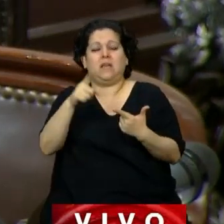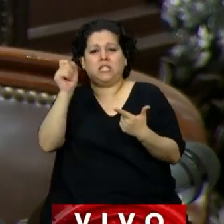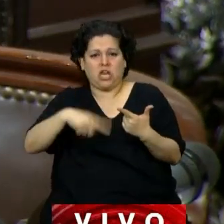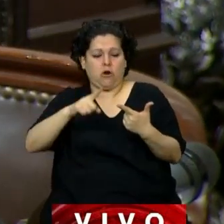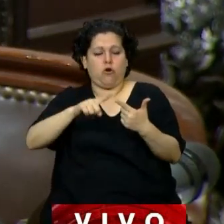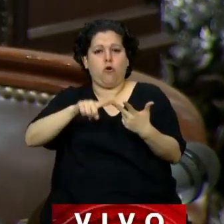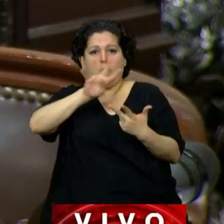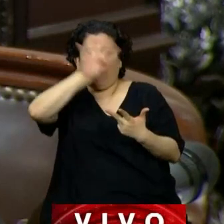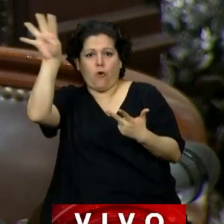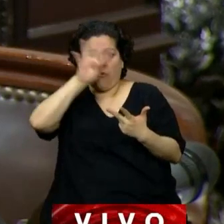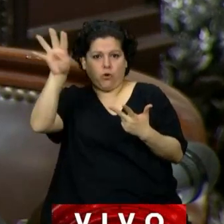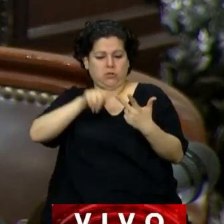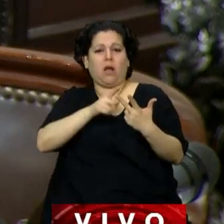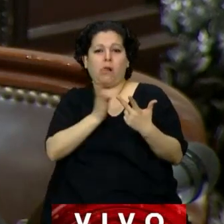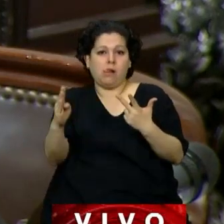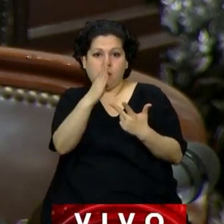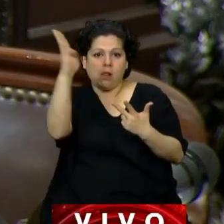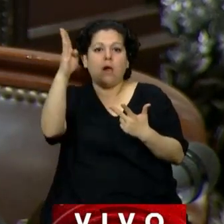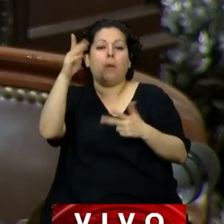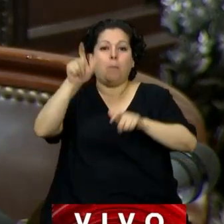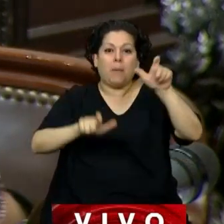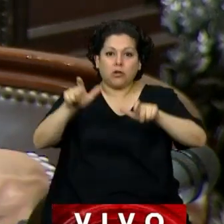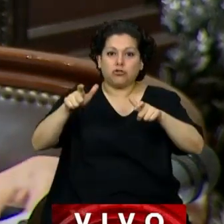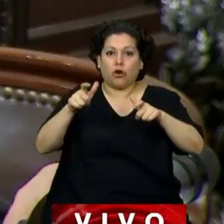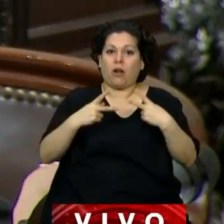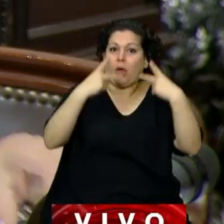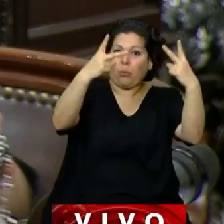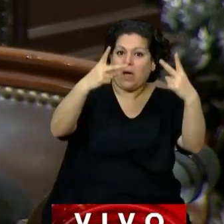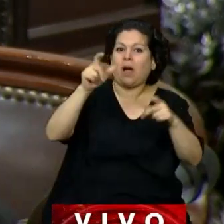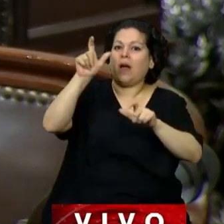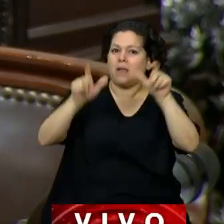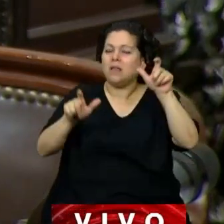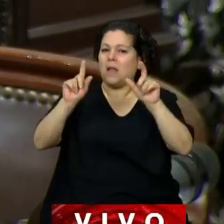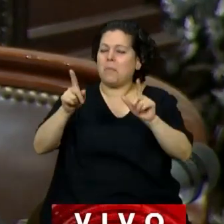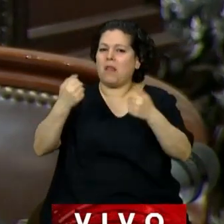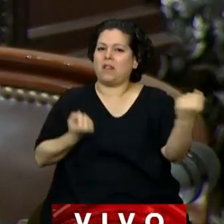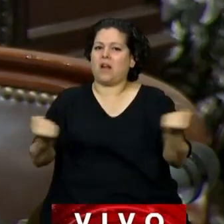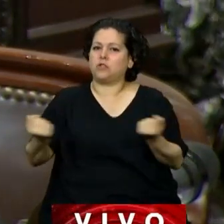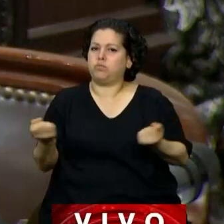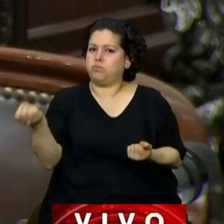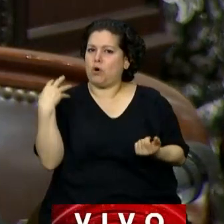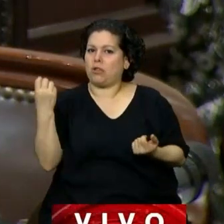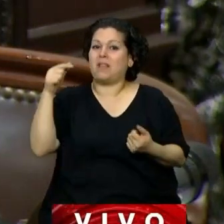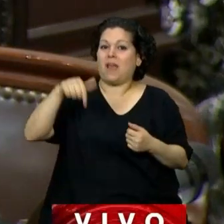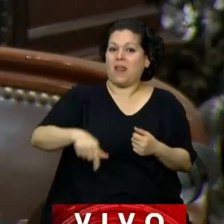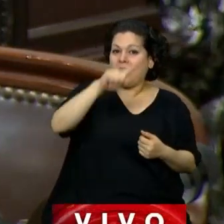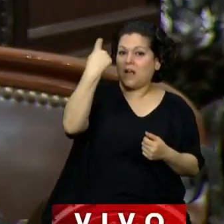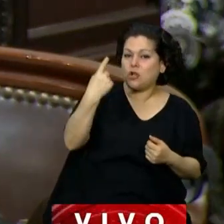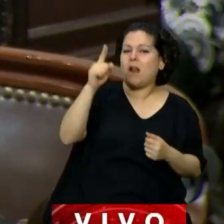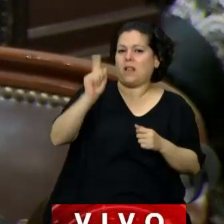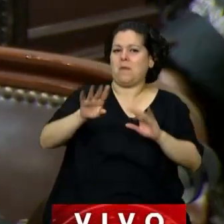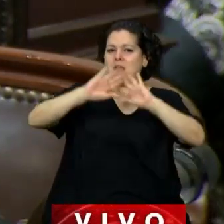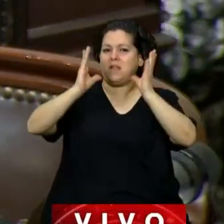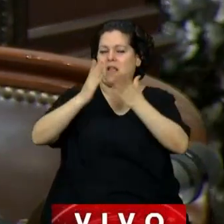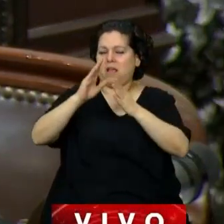Formosa soporta el transporte de personas y de carga nacional e internacional. Sé que con la